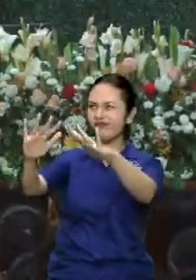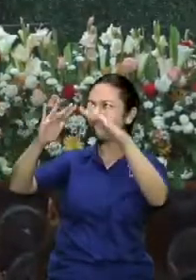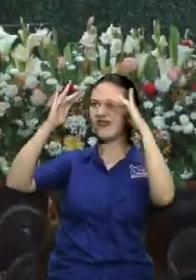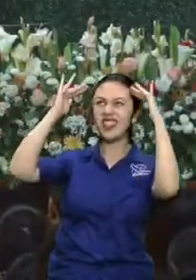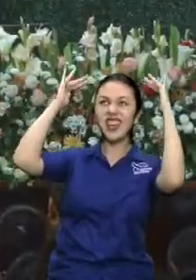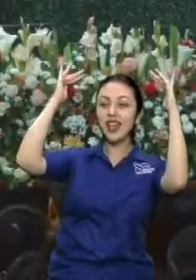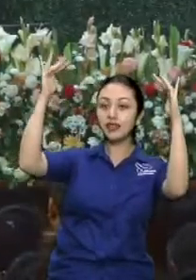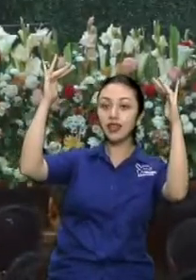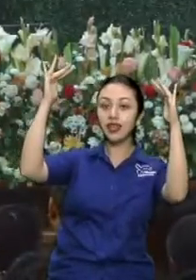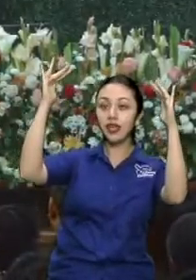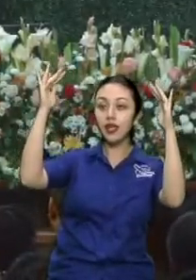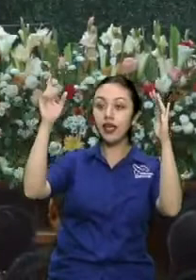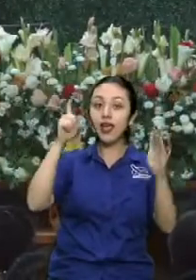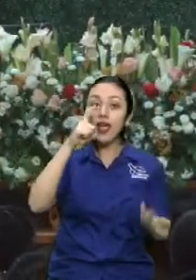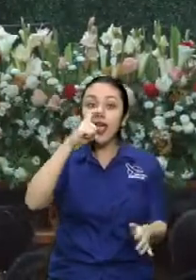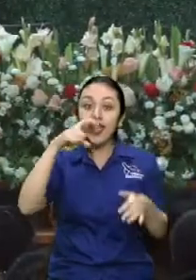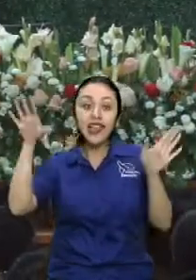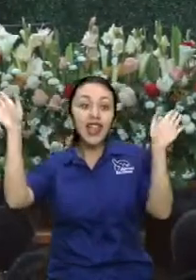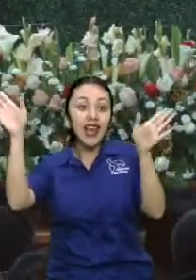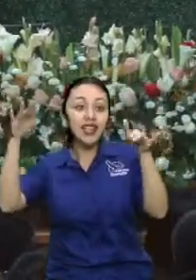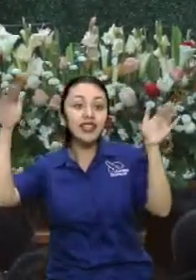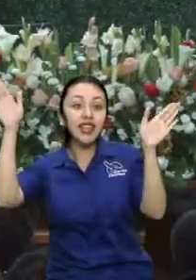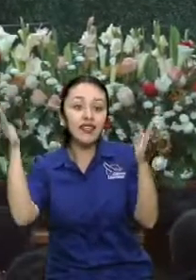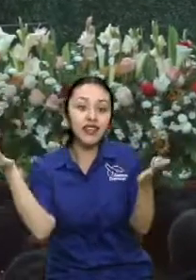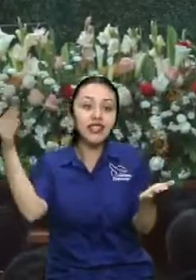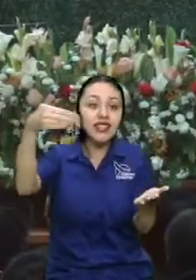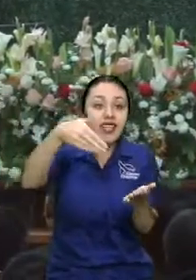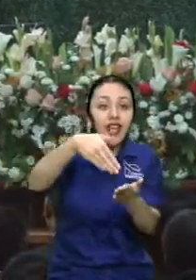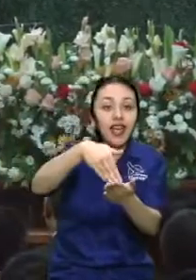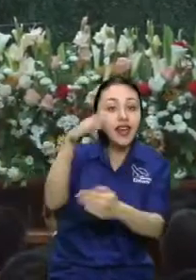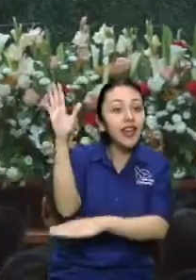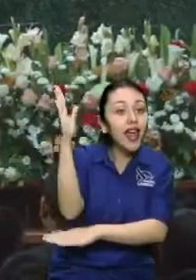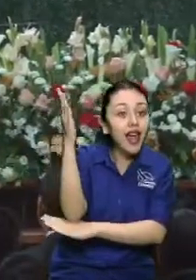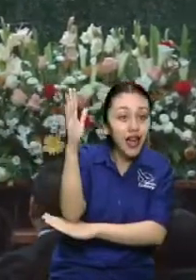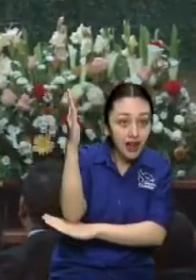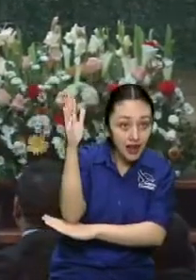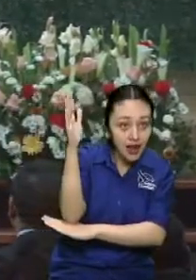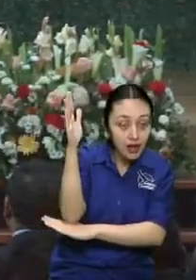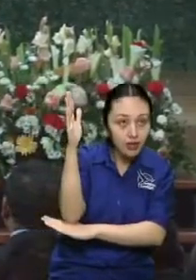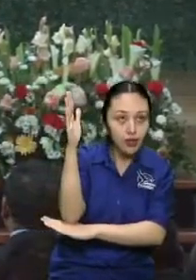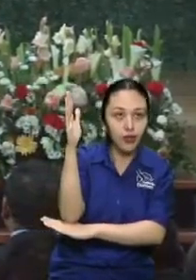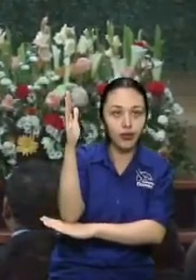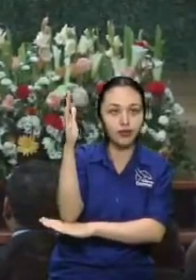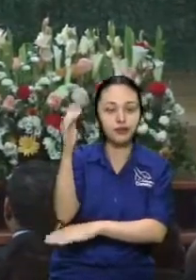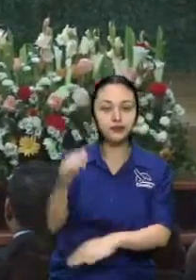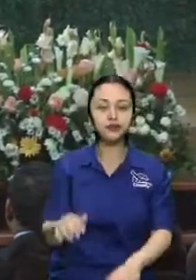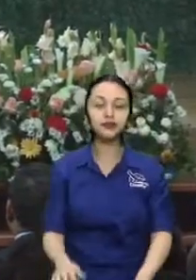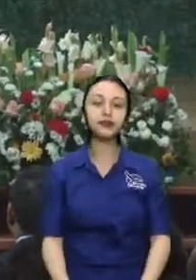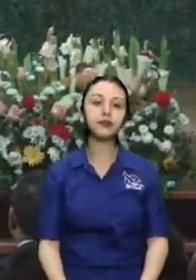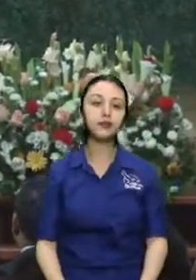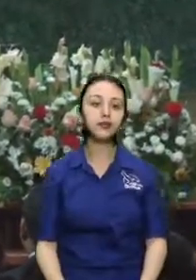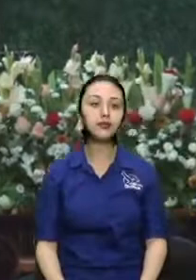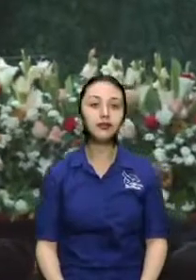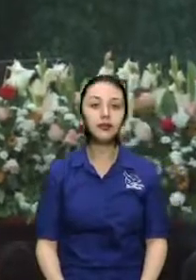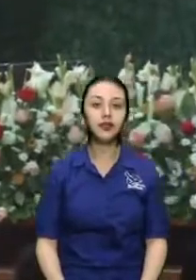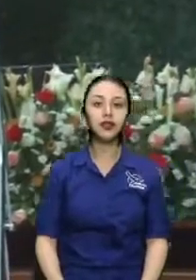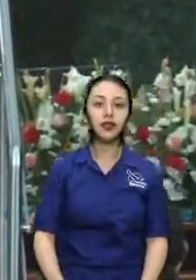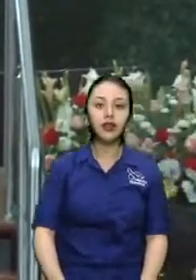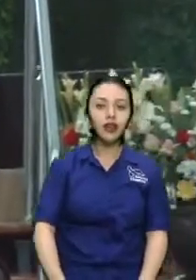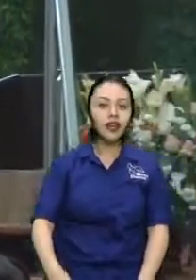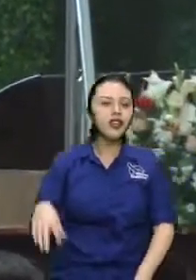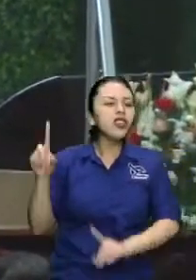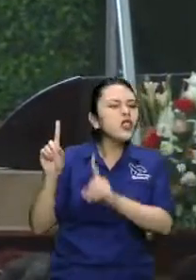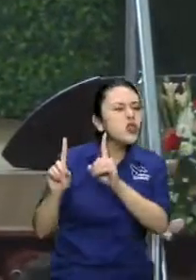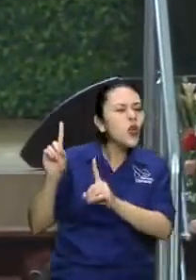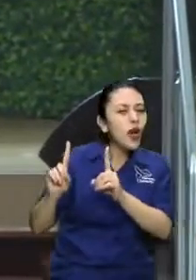vayan a refugiar ahí. ¿Por qué? ¿Cuál fue el secreto? Se hizo la menor, la más pequeña de